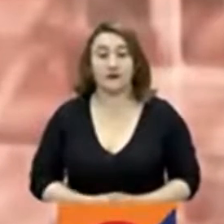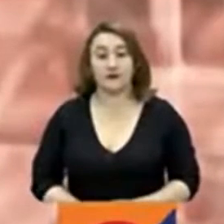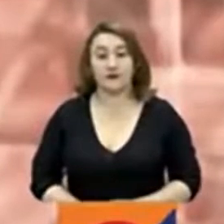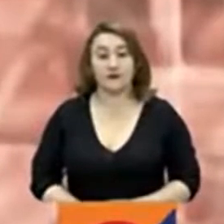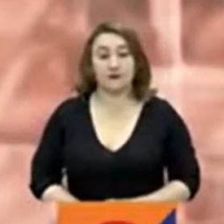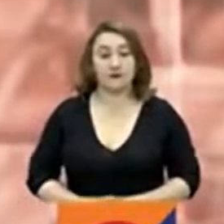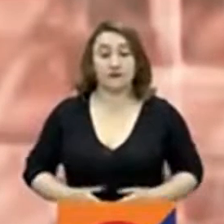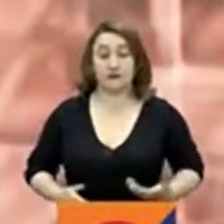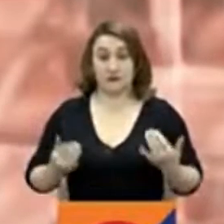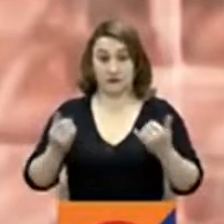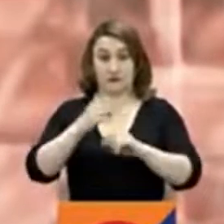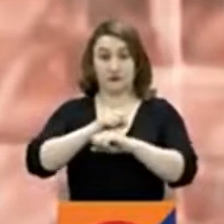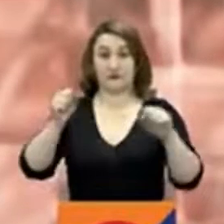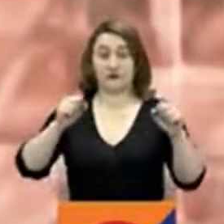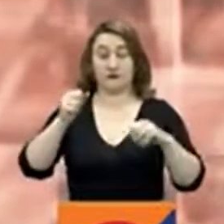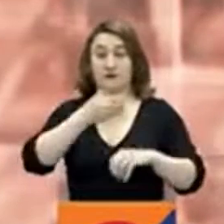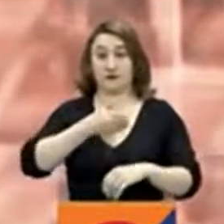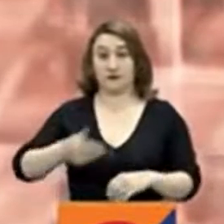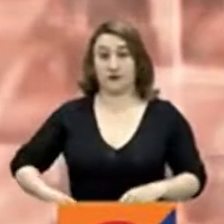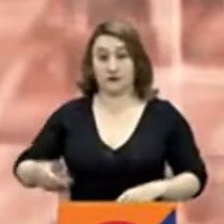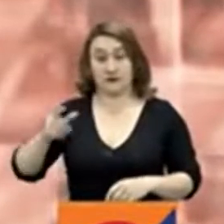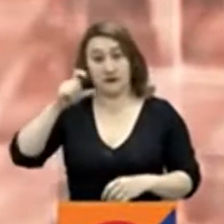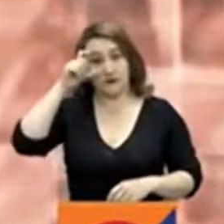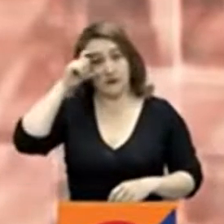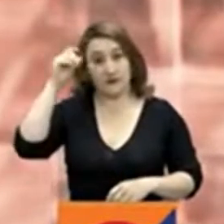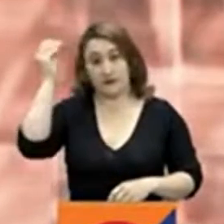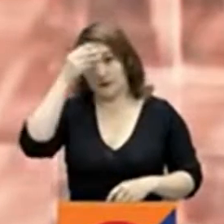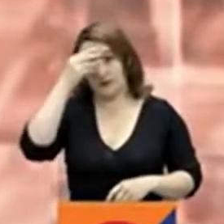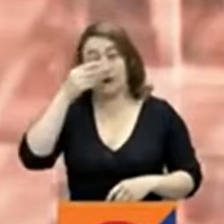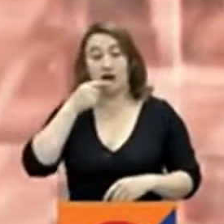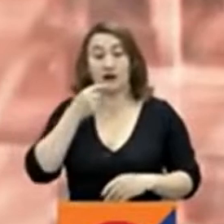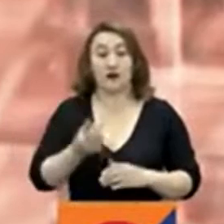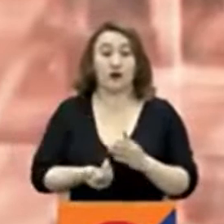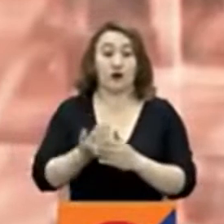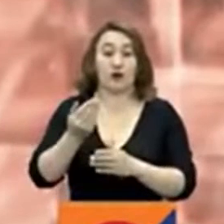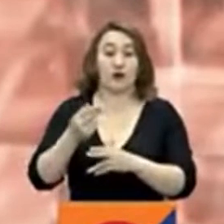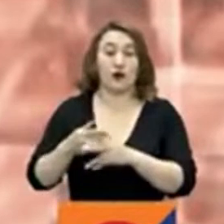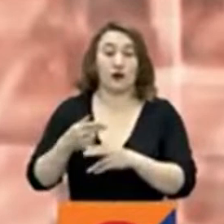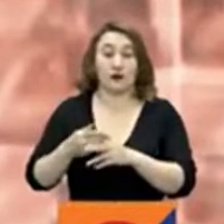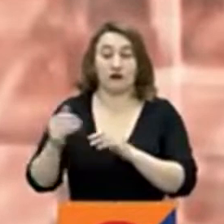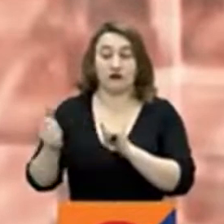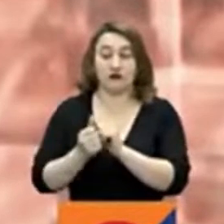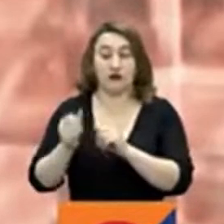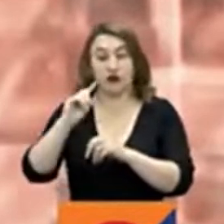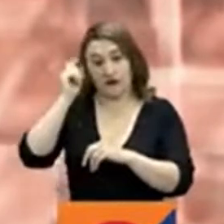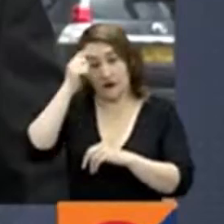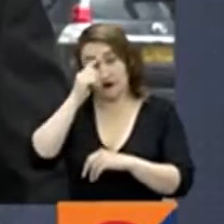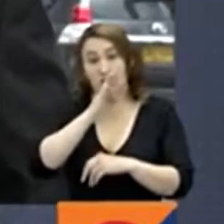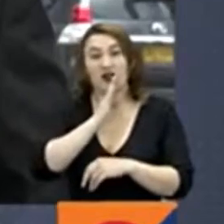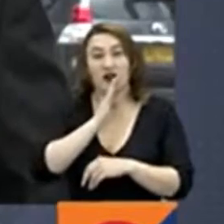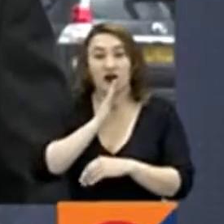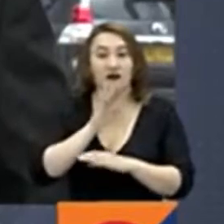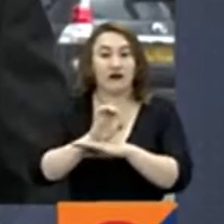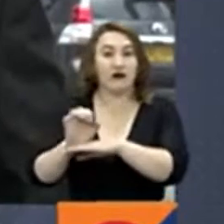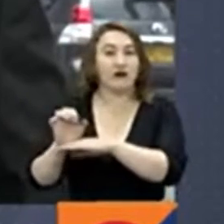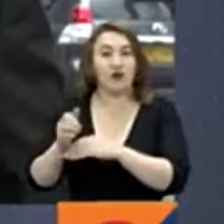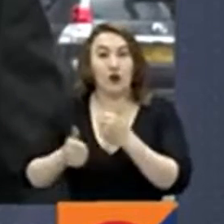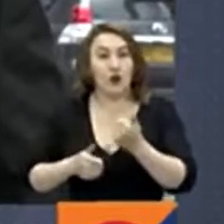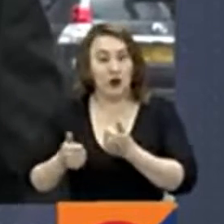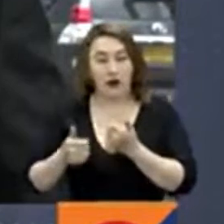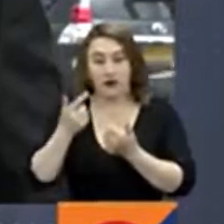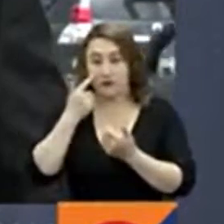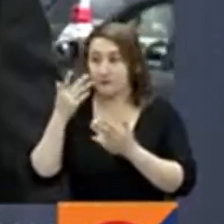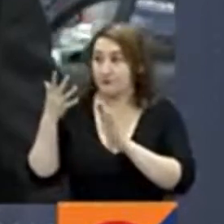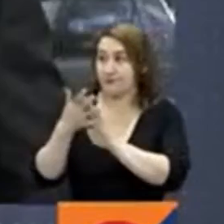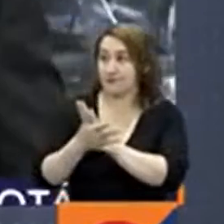largo de la mañana, el presidente electo Gustavo Petro anunció nuevos nombres que lo acompañarán en su gobierno. ¿Quiénes son y en qué entidades estarán? Nos lo